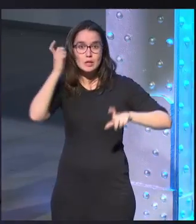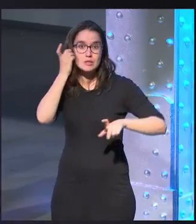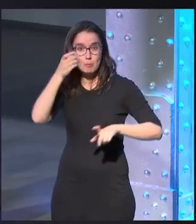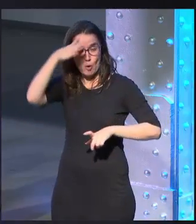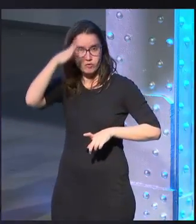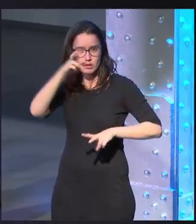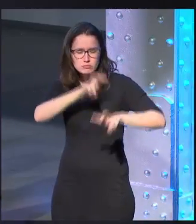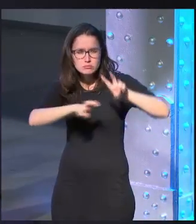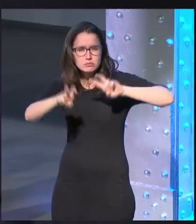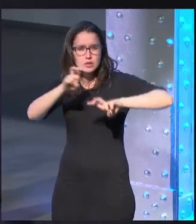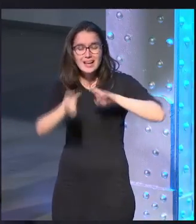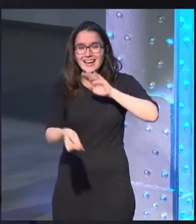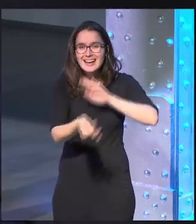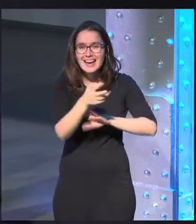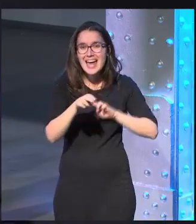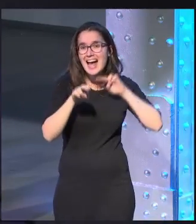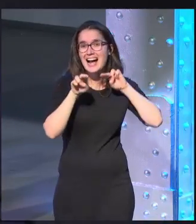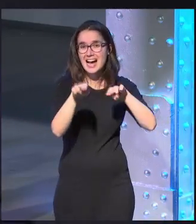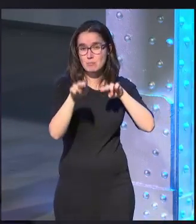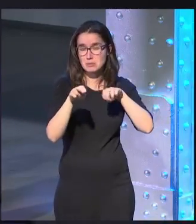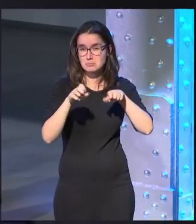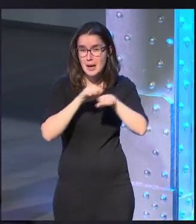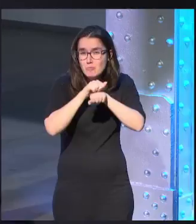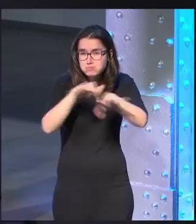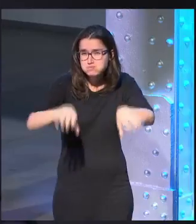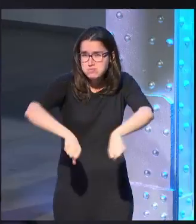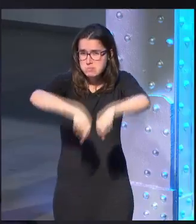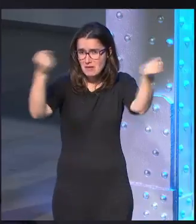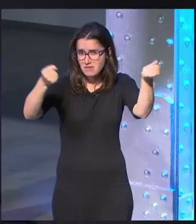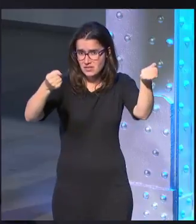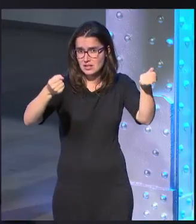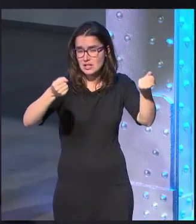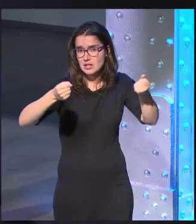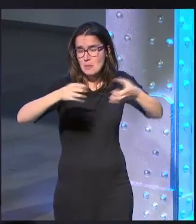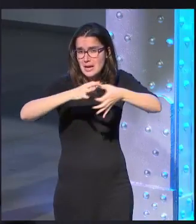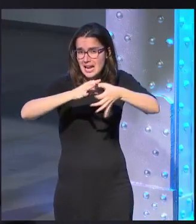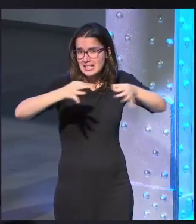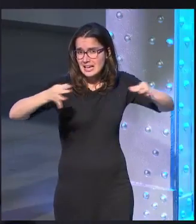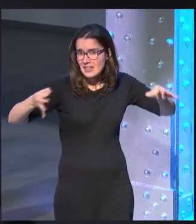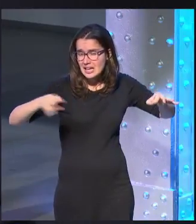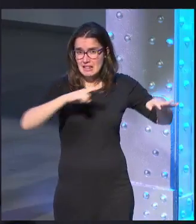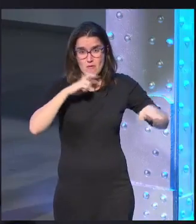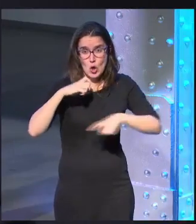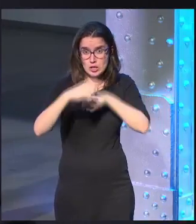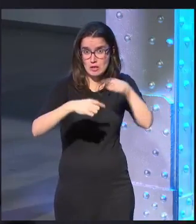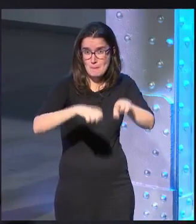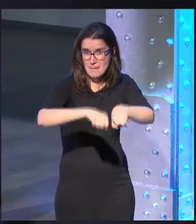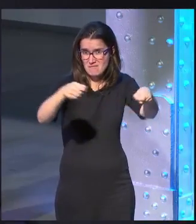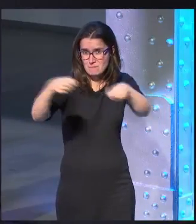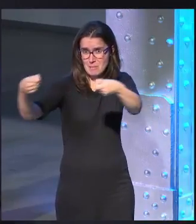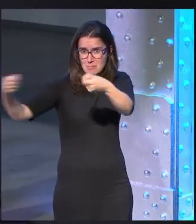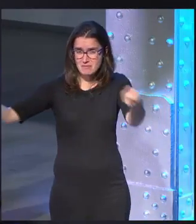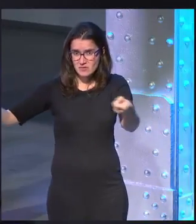smartphone, generar armas de destrucción masiva para los eslabones de las cadenas de valor tradicionales.